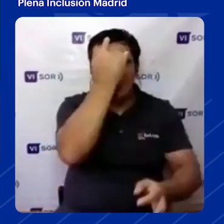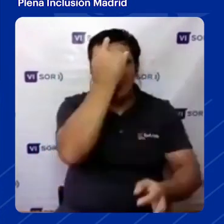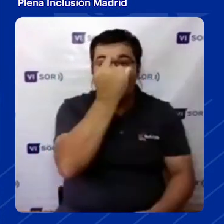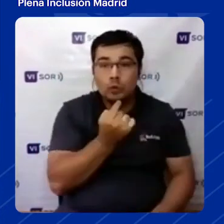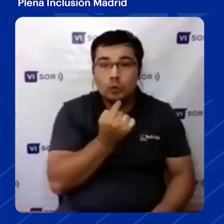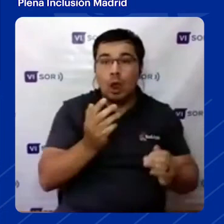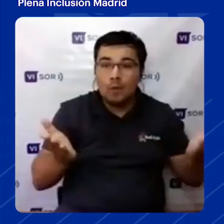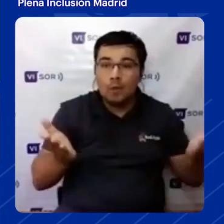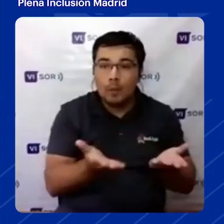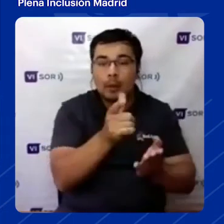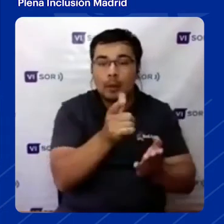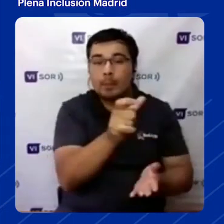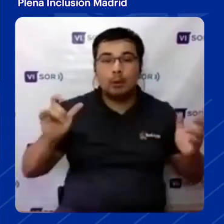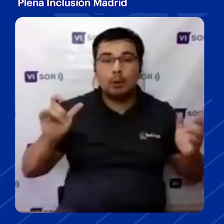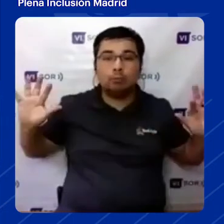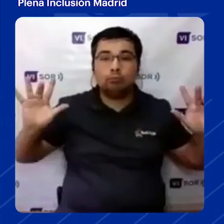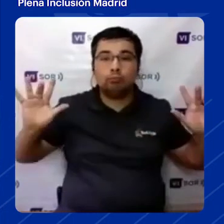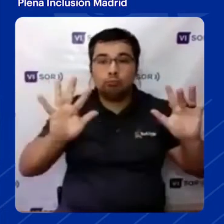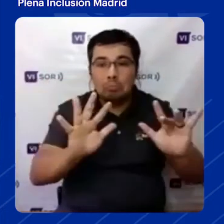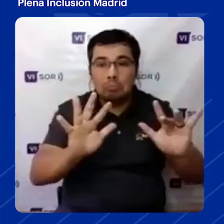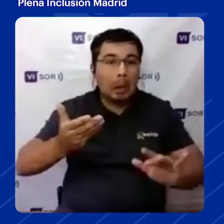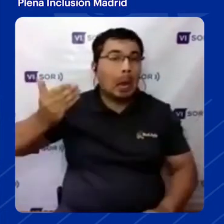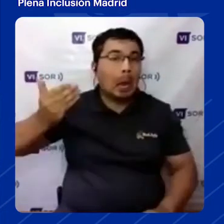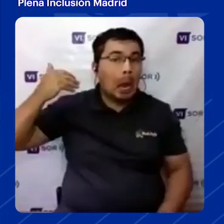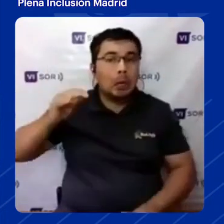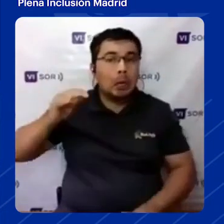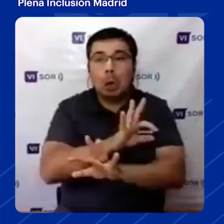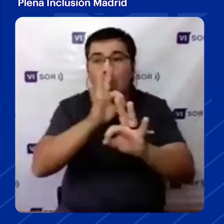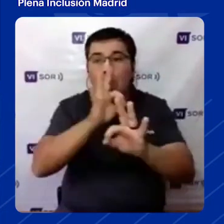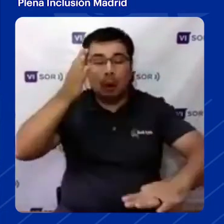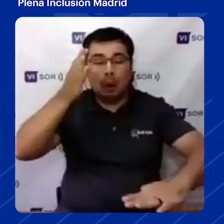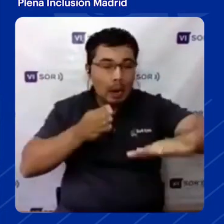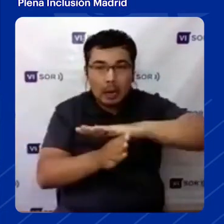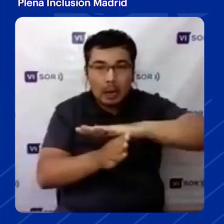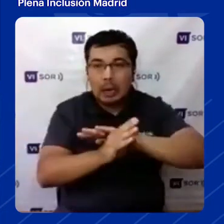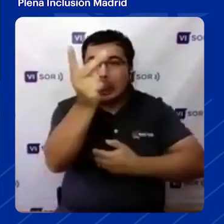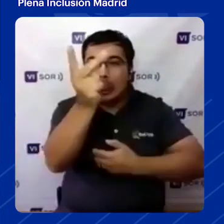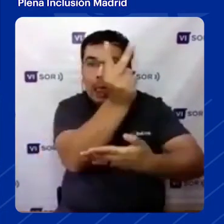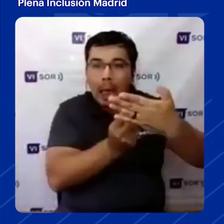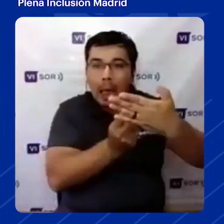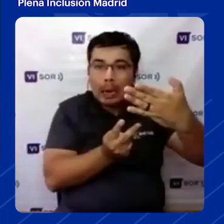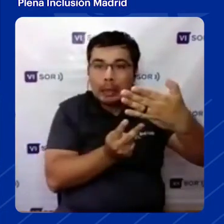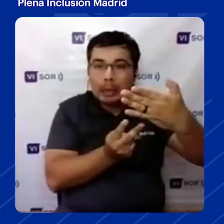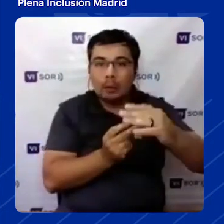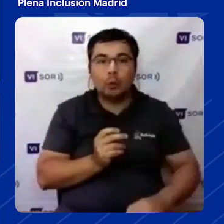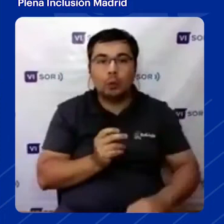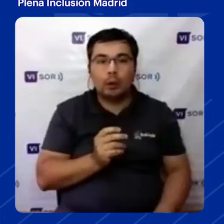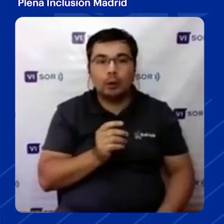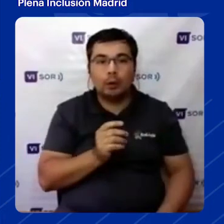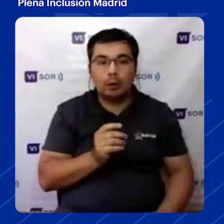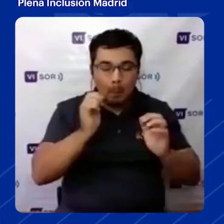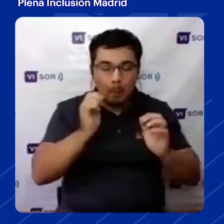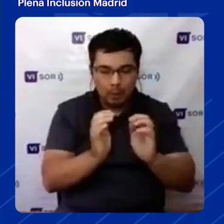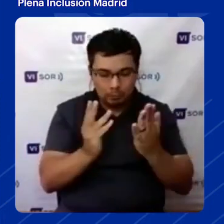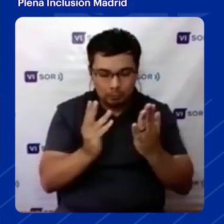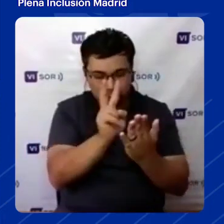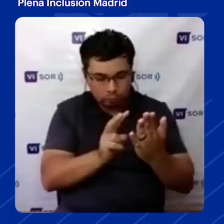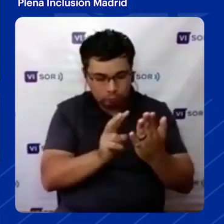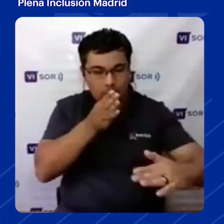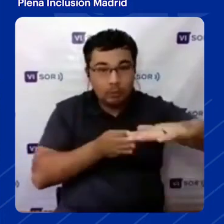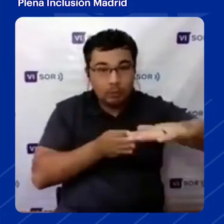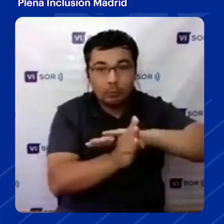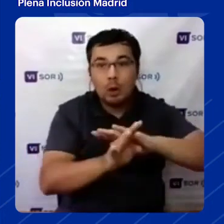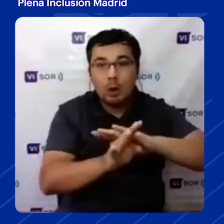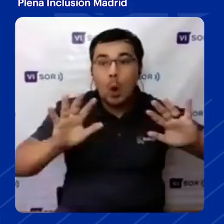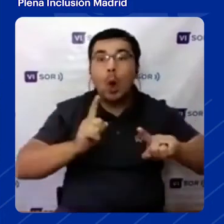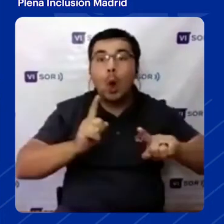en un momento dado no se acercarían a un museo sobre arquitectura, o, por ejemplo, también, como les decía, exámenes para acceder a un puesto de la